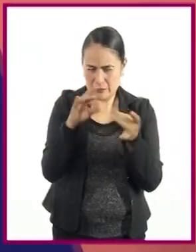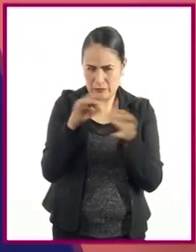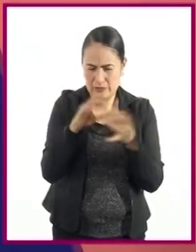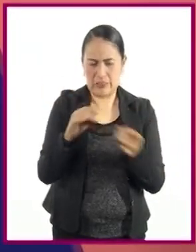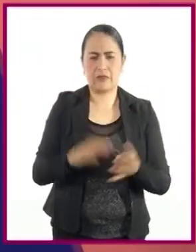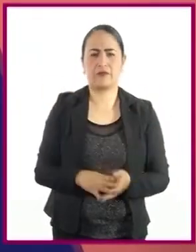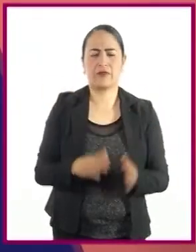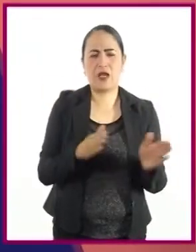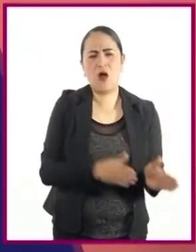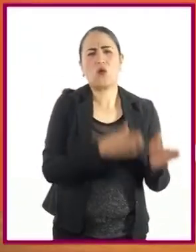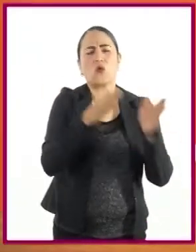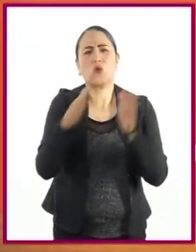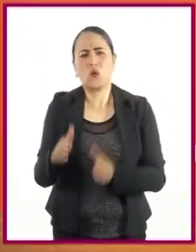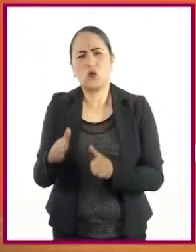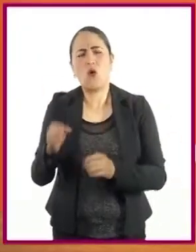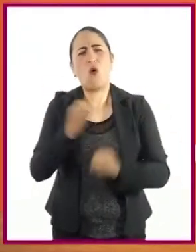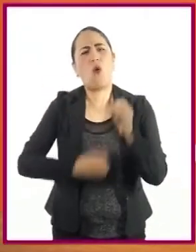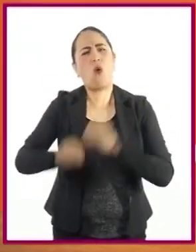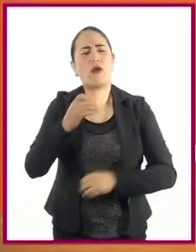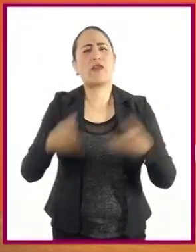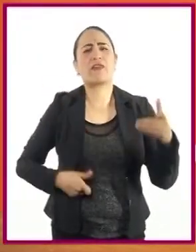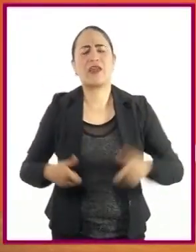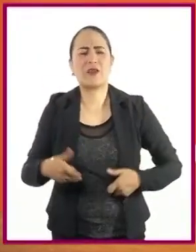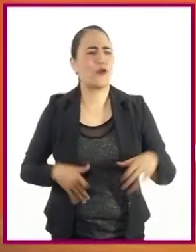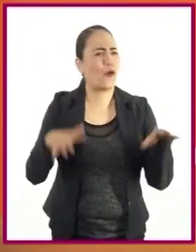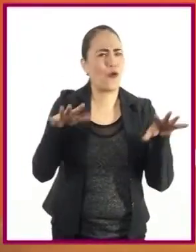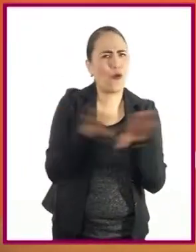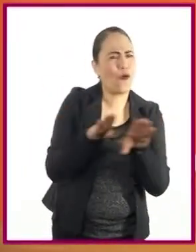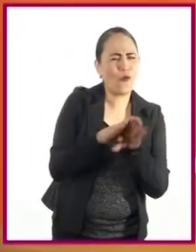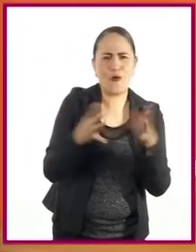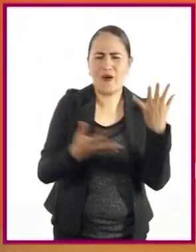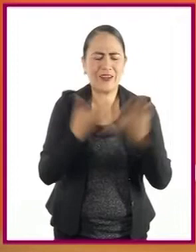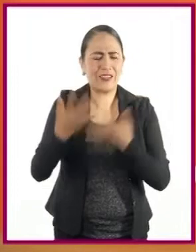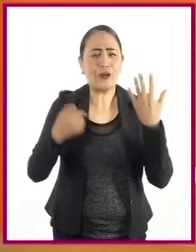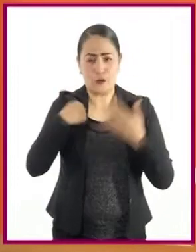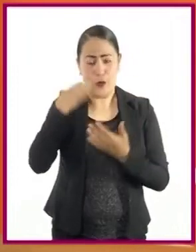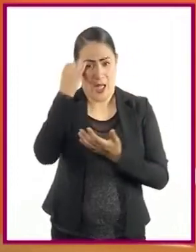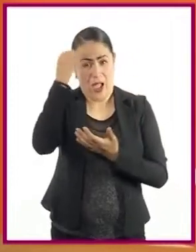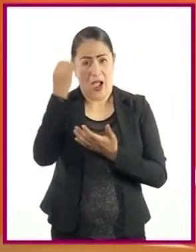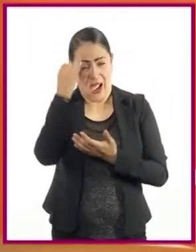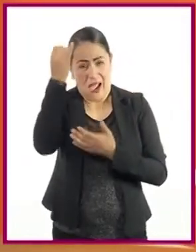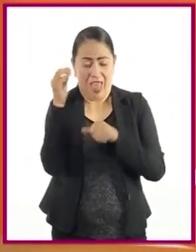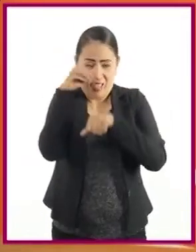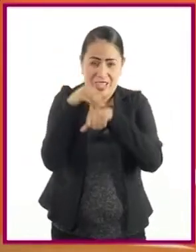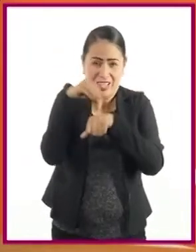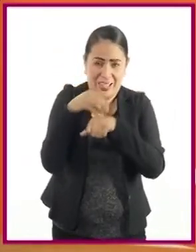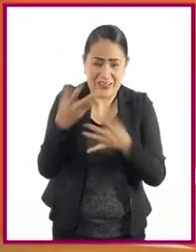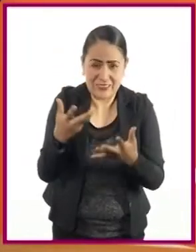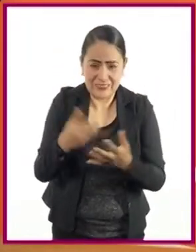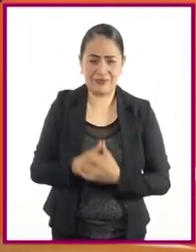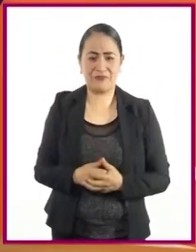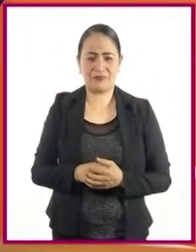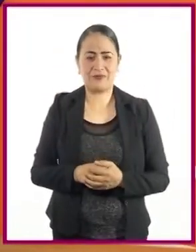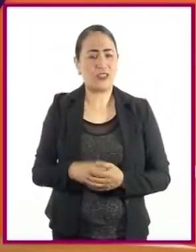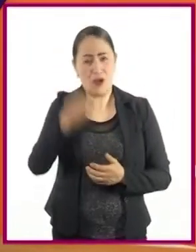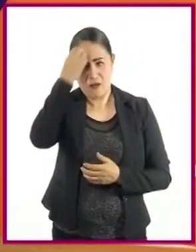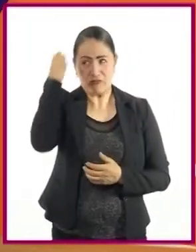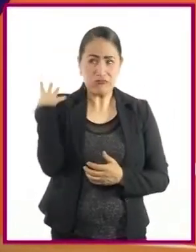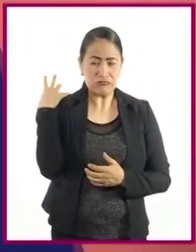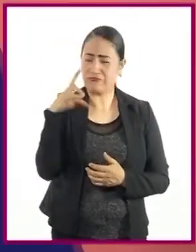¿Cuándo pasaremos a adaptarlo para una obra de teatro? Tengo muchas ideas en mente y, bueno, no quiero que se me